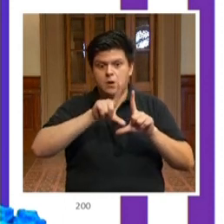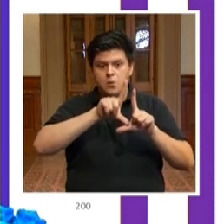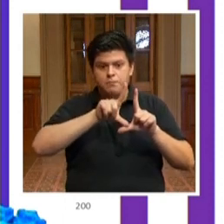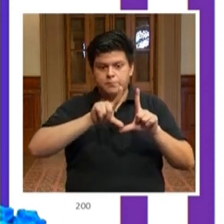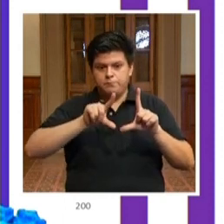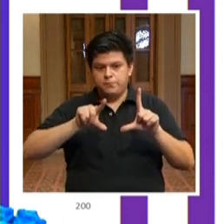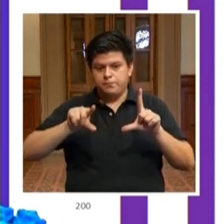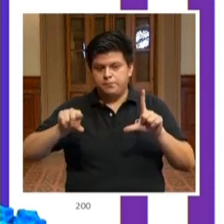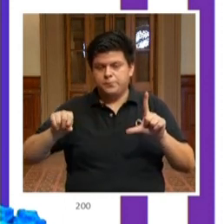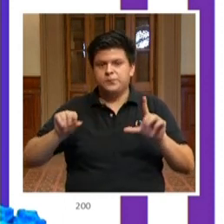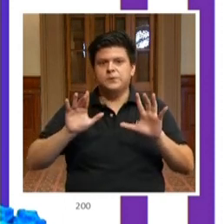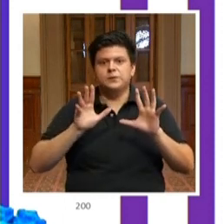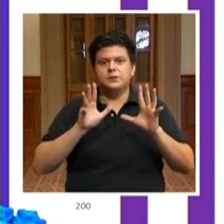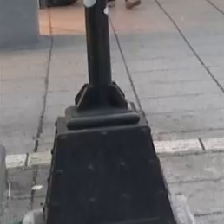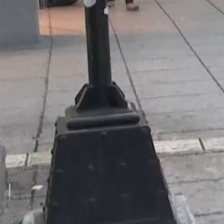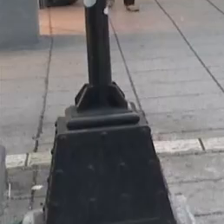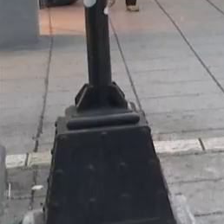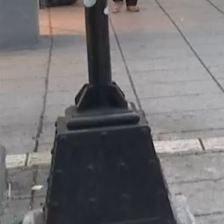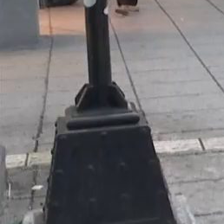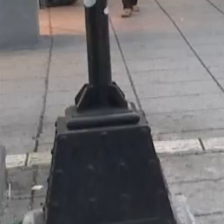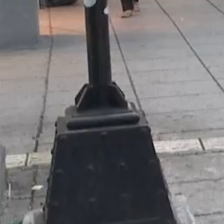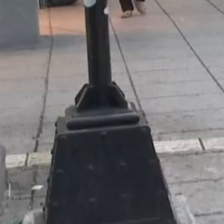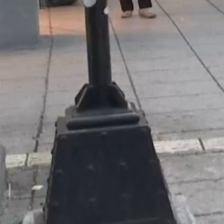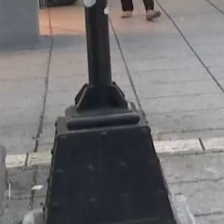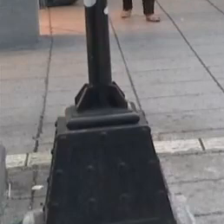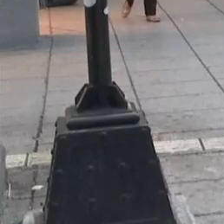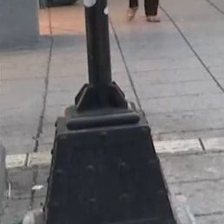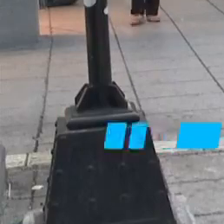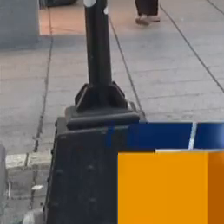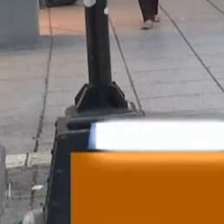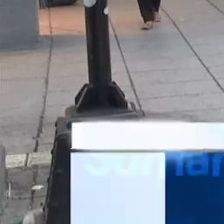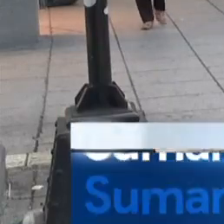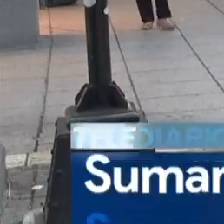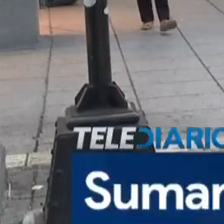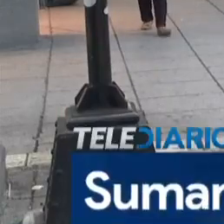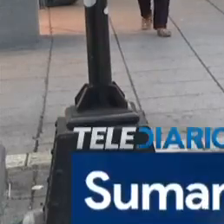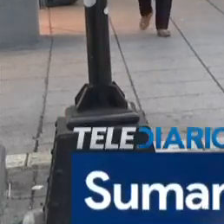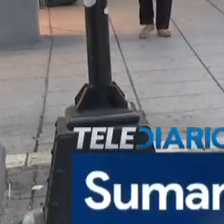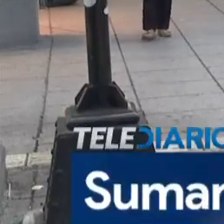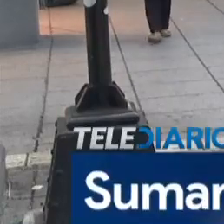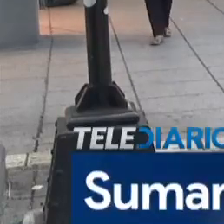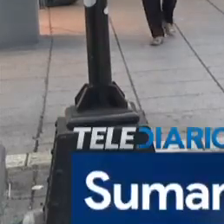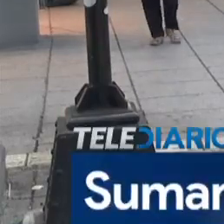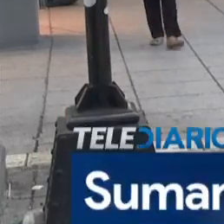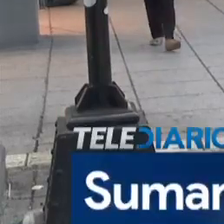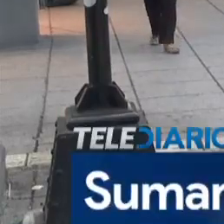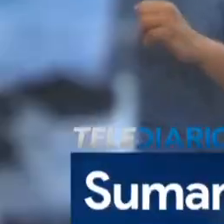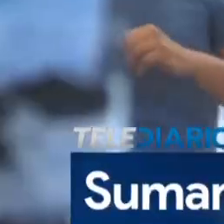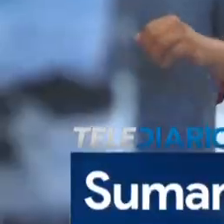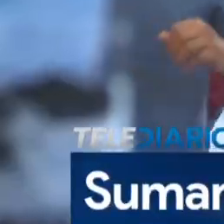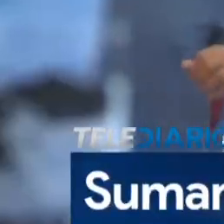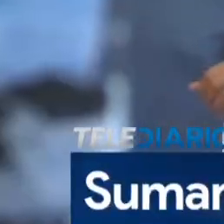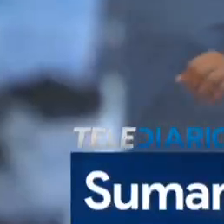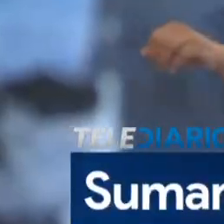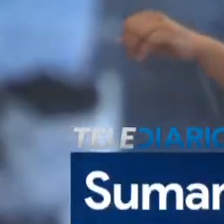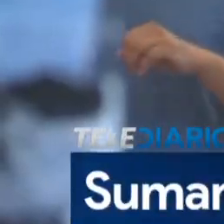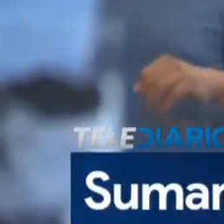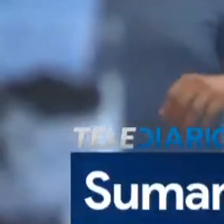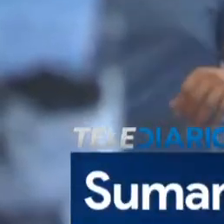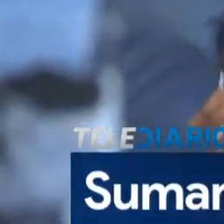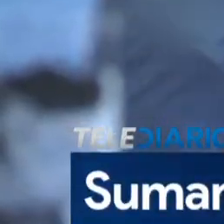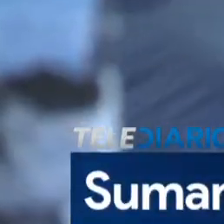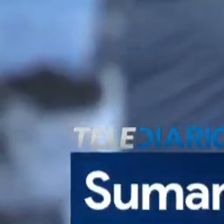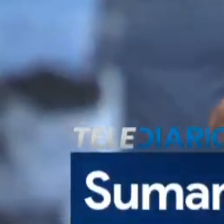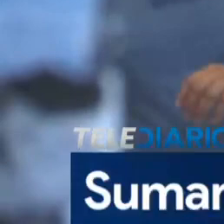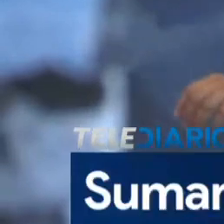esta pandemia va hacia abajo en caso de que el panorama epidemiológico continúe de esta manera del lado cavazos señaló que